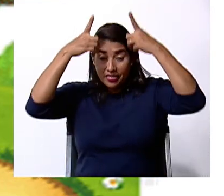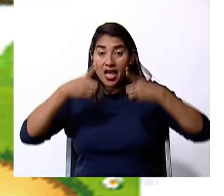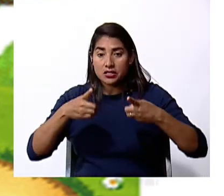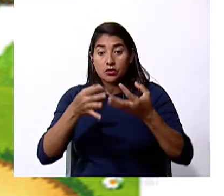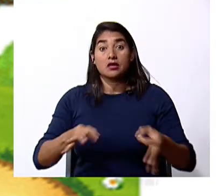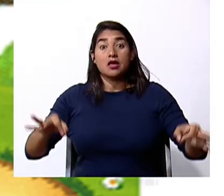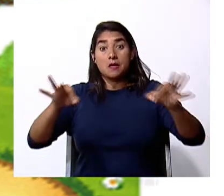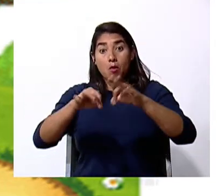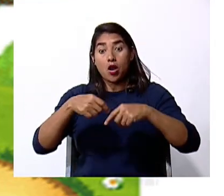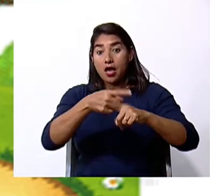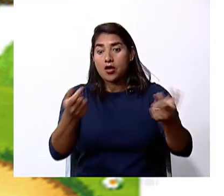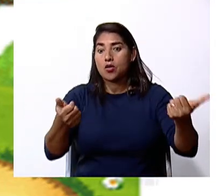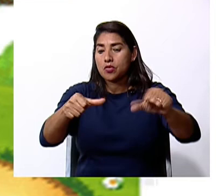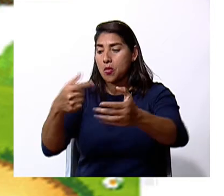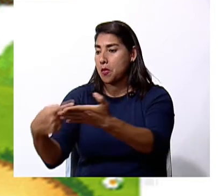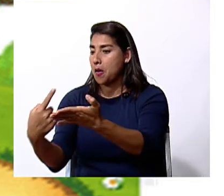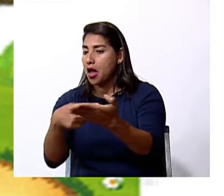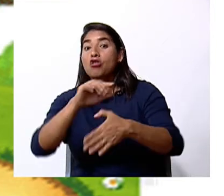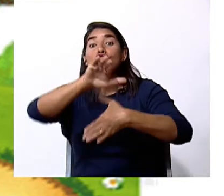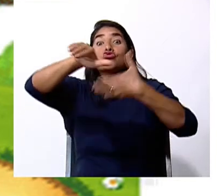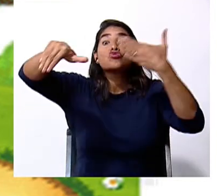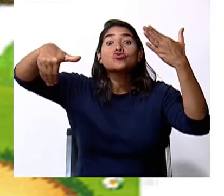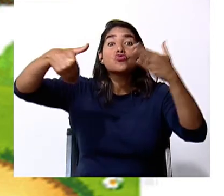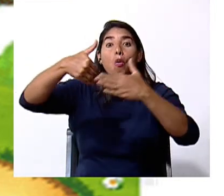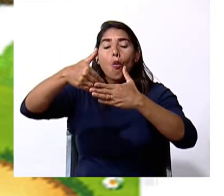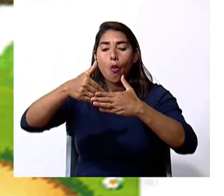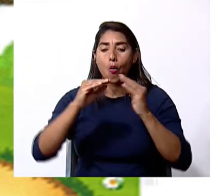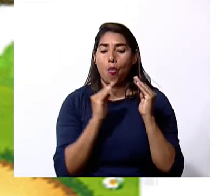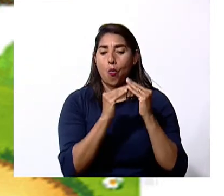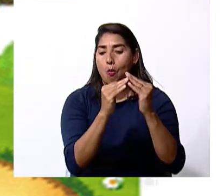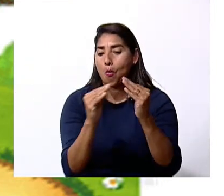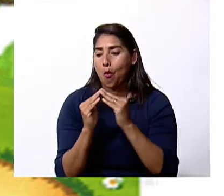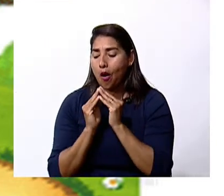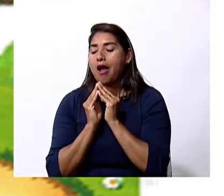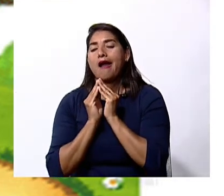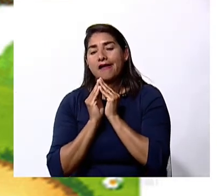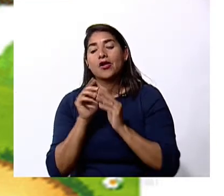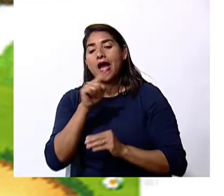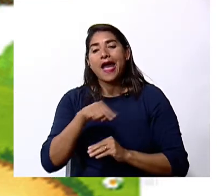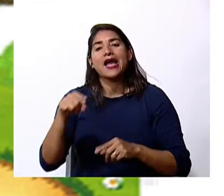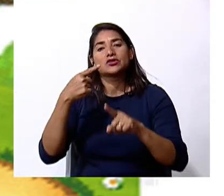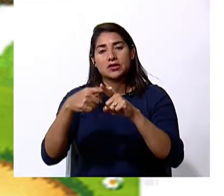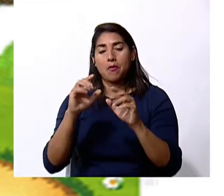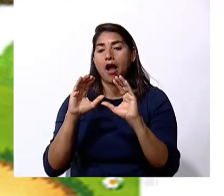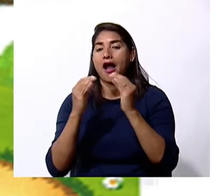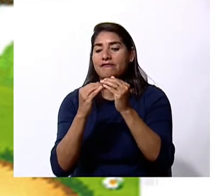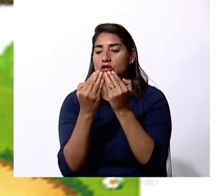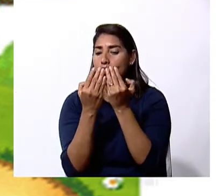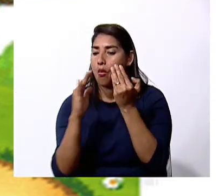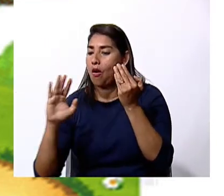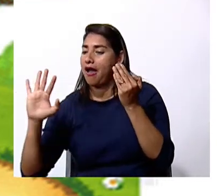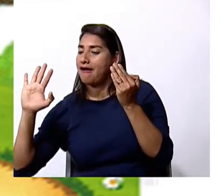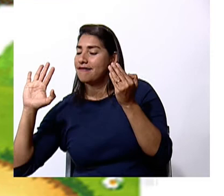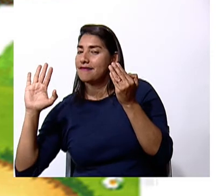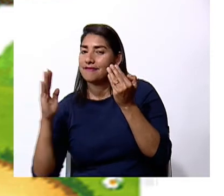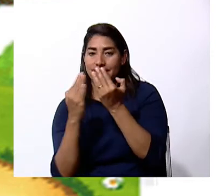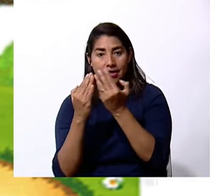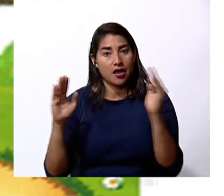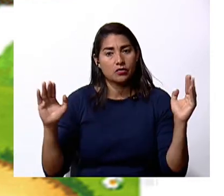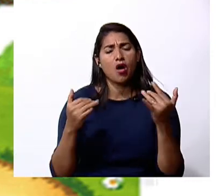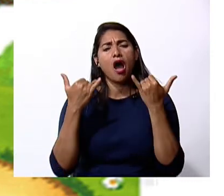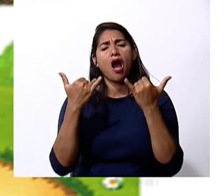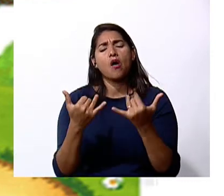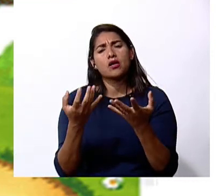eran importantes y que le competían a todo el pueblo. A eso se le llamó cabildo abierto. Ahora